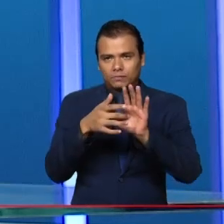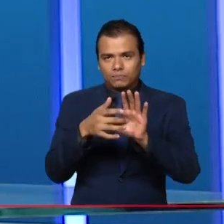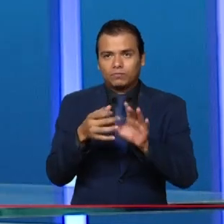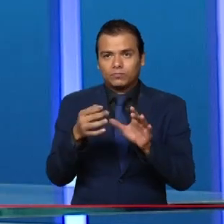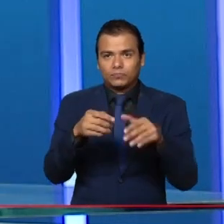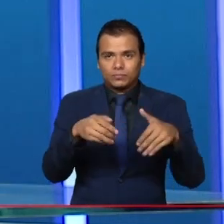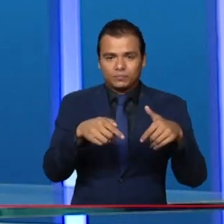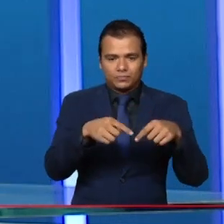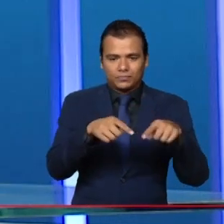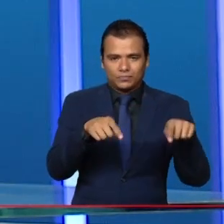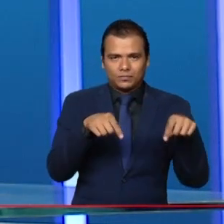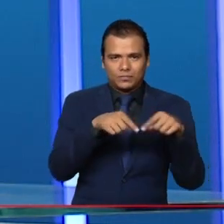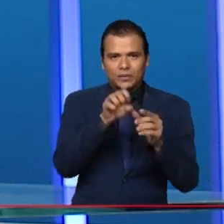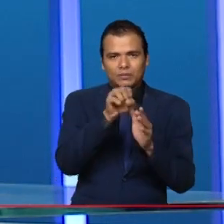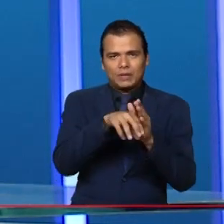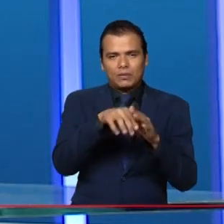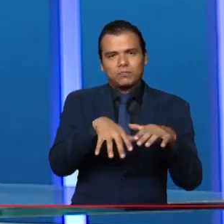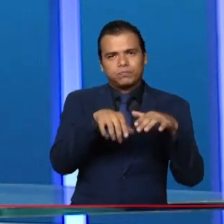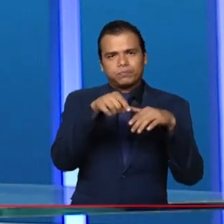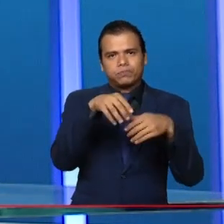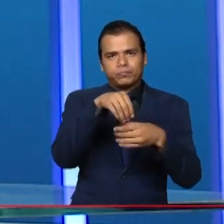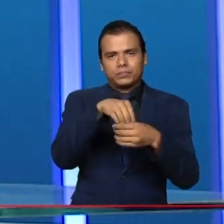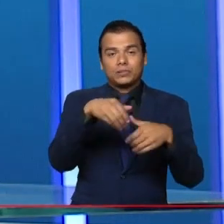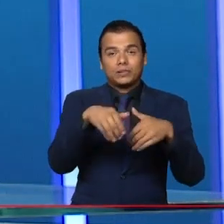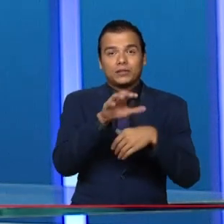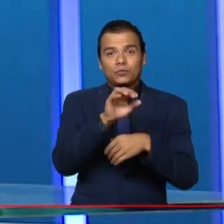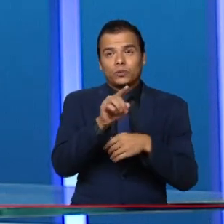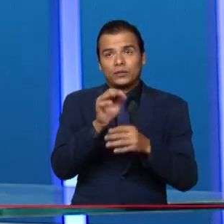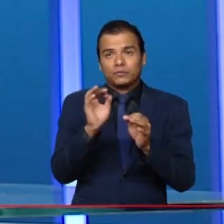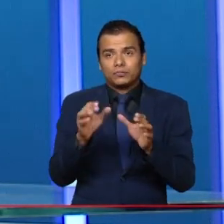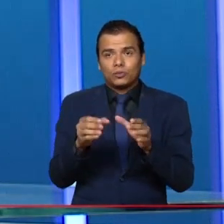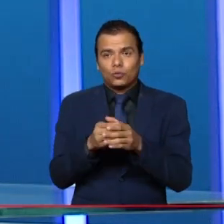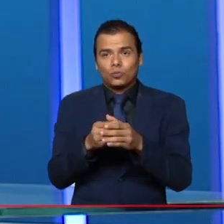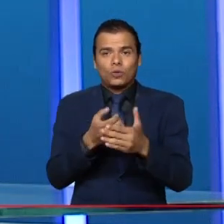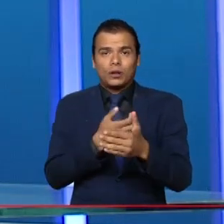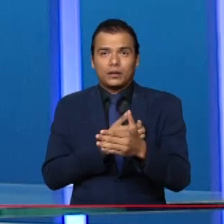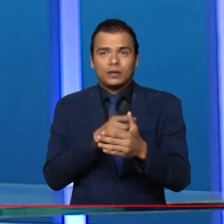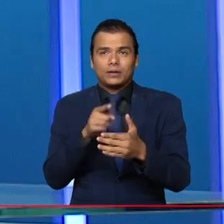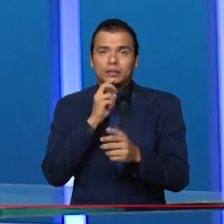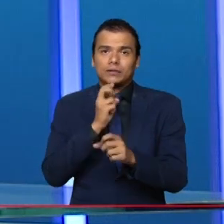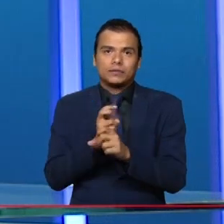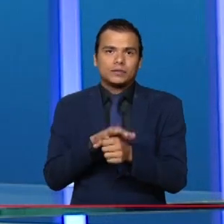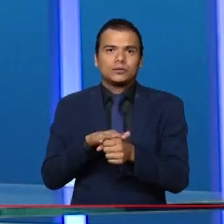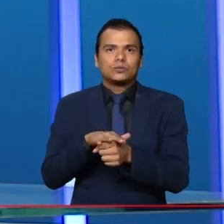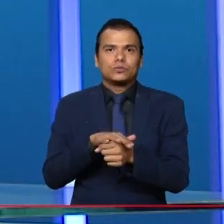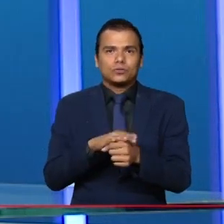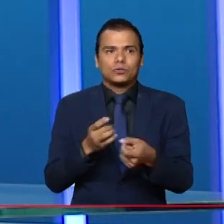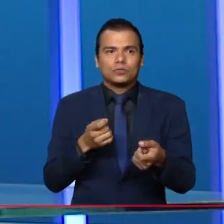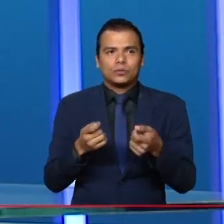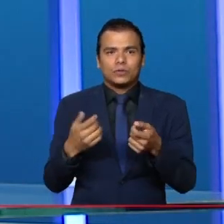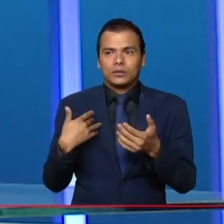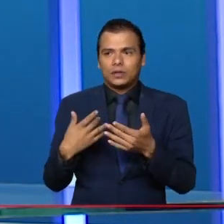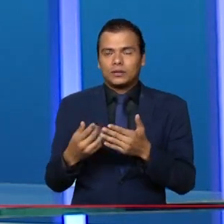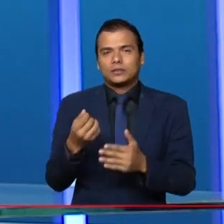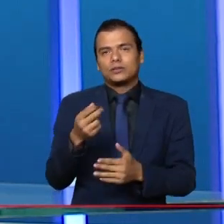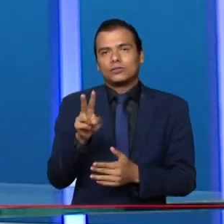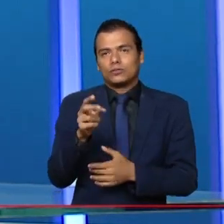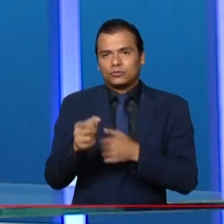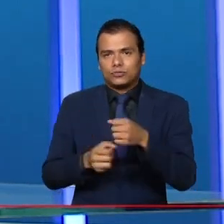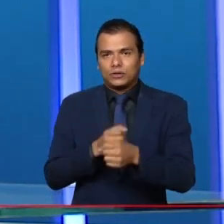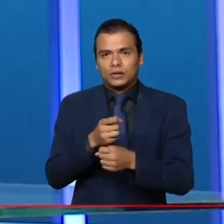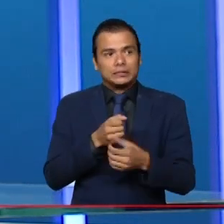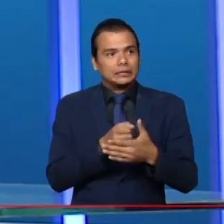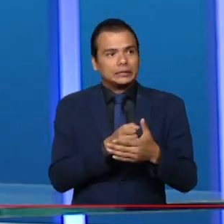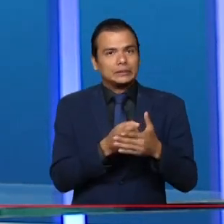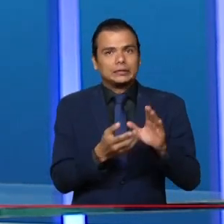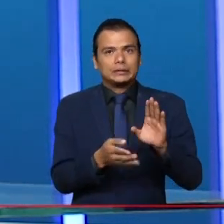La escombrera de la 50 persiste como un desafío para cada administración en Cali. Durante los últimos tres periodos, ningún intento